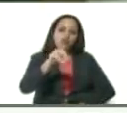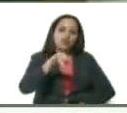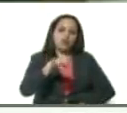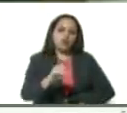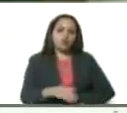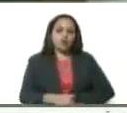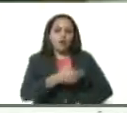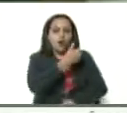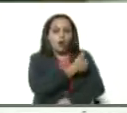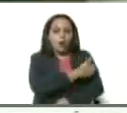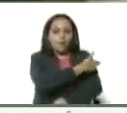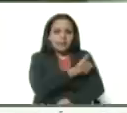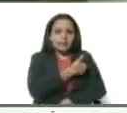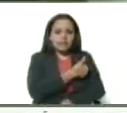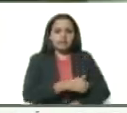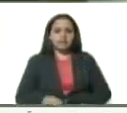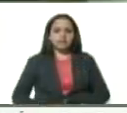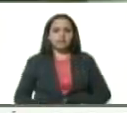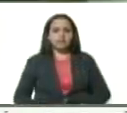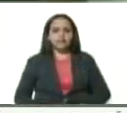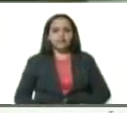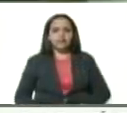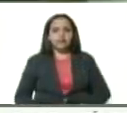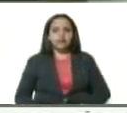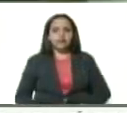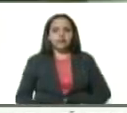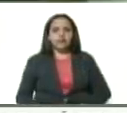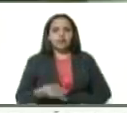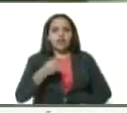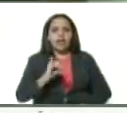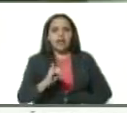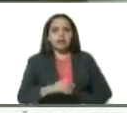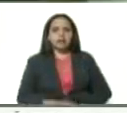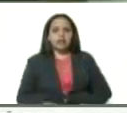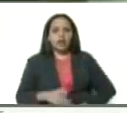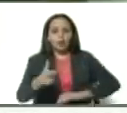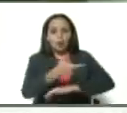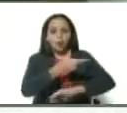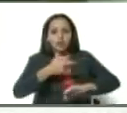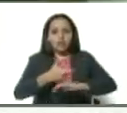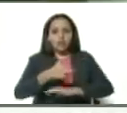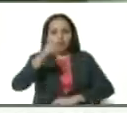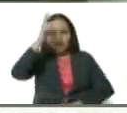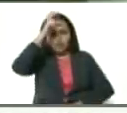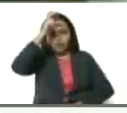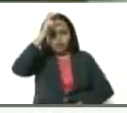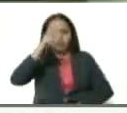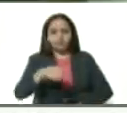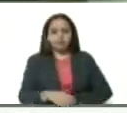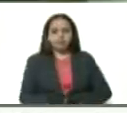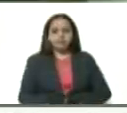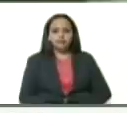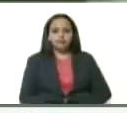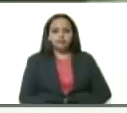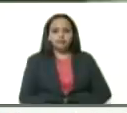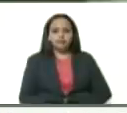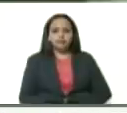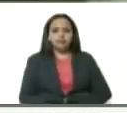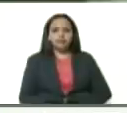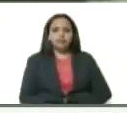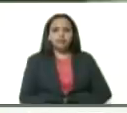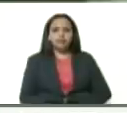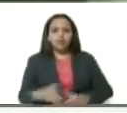Dr. Alfredo Van Grieken. Ahí está Víctor Clark, ahí está el compañero, el doctor Jesús